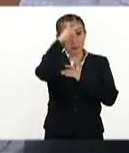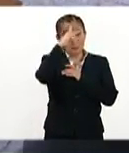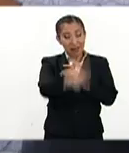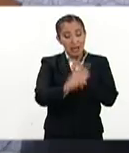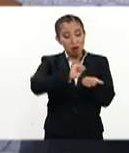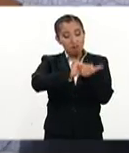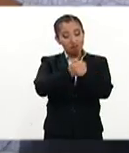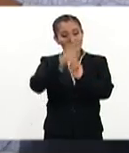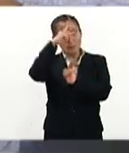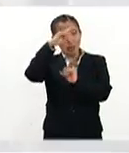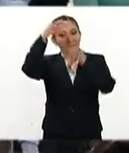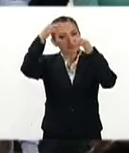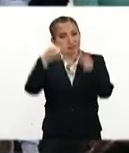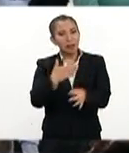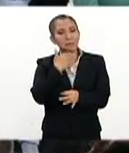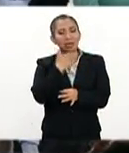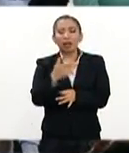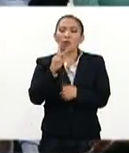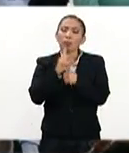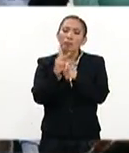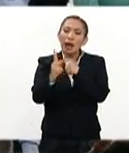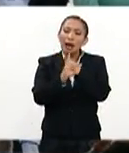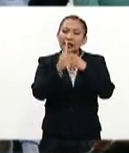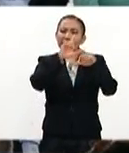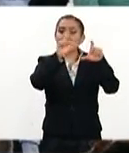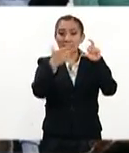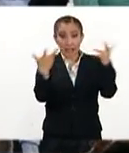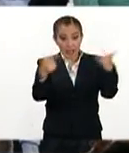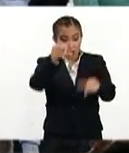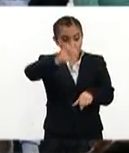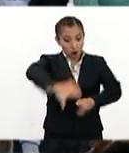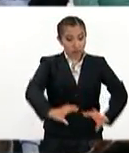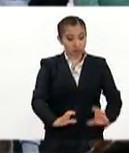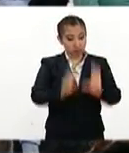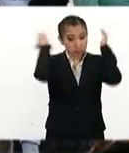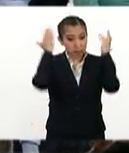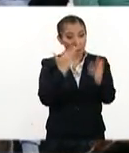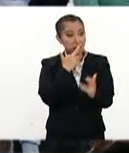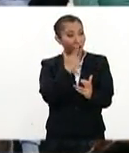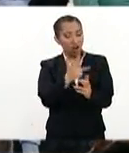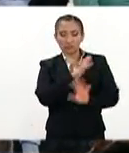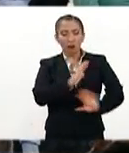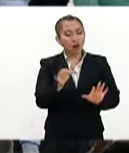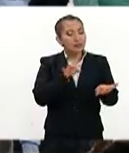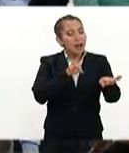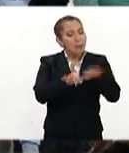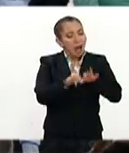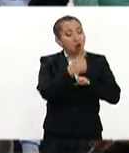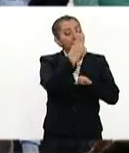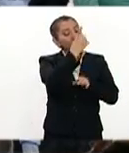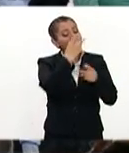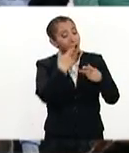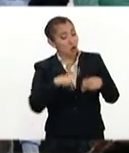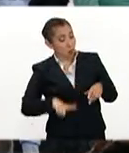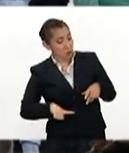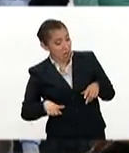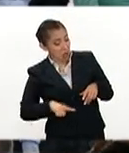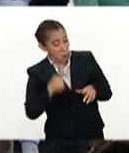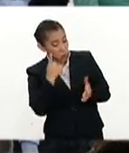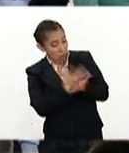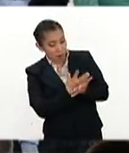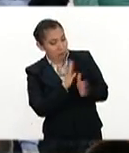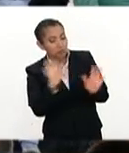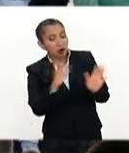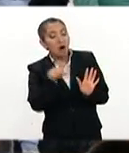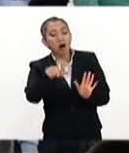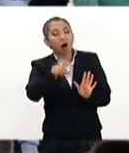sea una mejor nación. Una nación no se construye de la noche a la mañana, ni con el trabajo de una sola administración. Lo